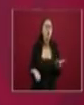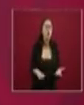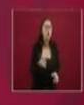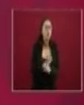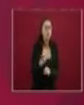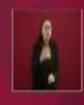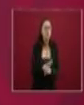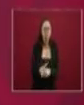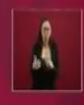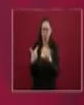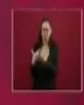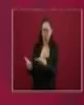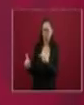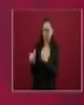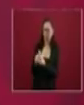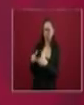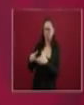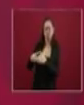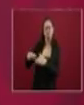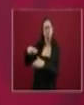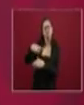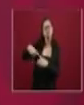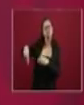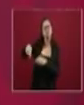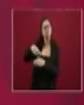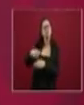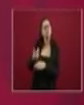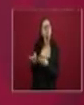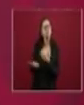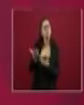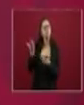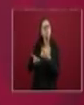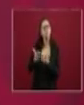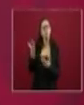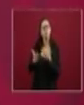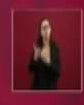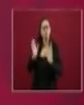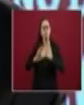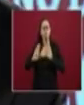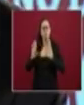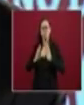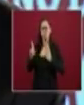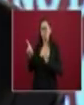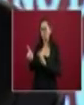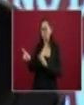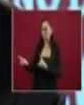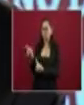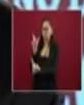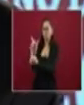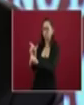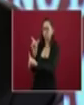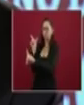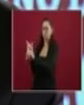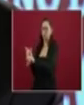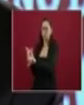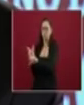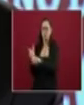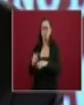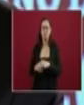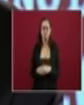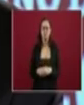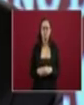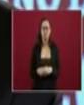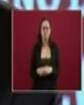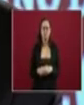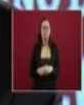sexenio de peña nieto bueno pues lo que se dice es vamos a federalizar la educación este y nosotros somos